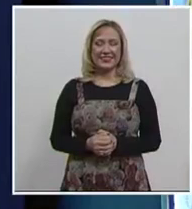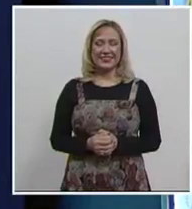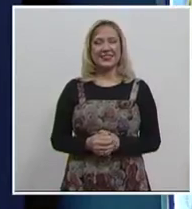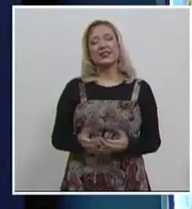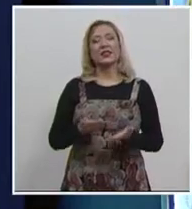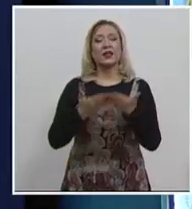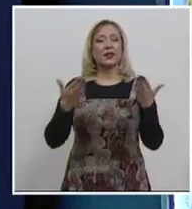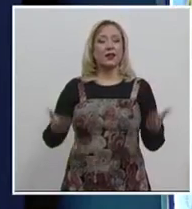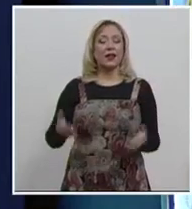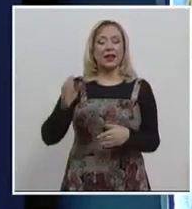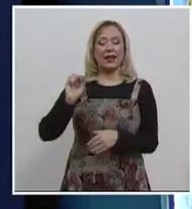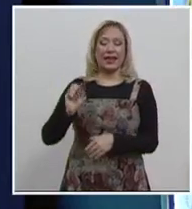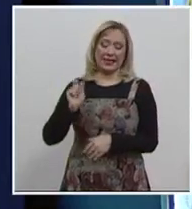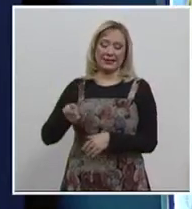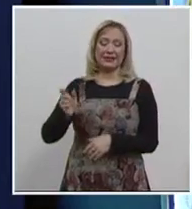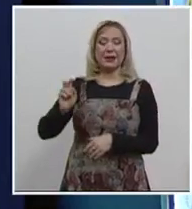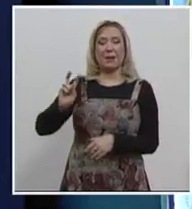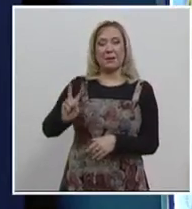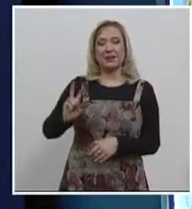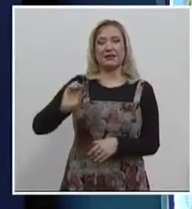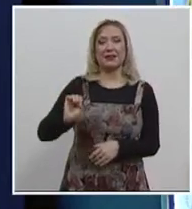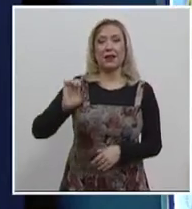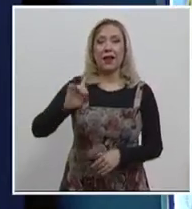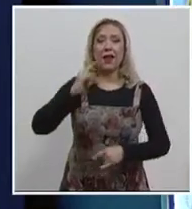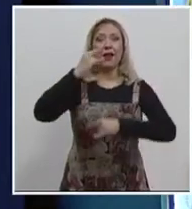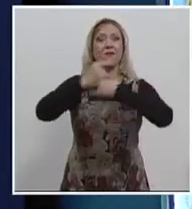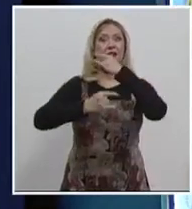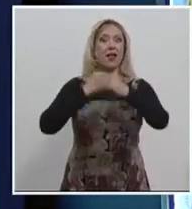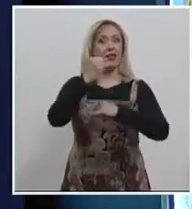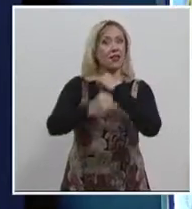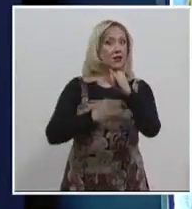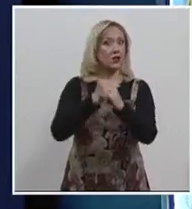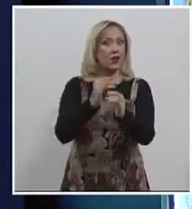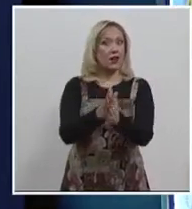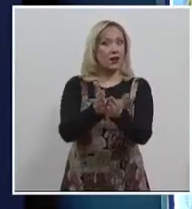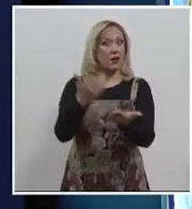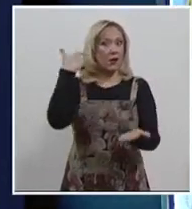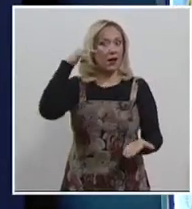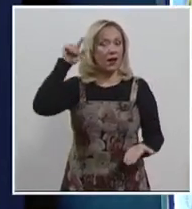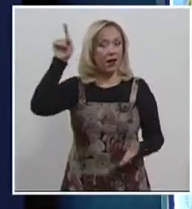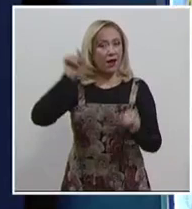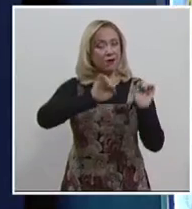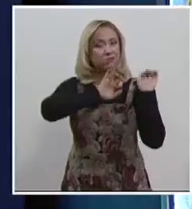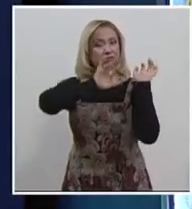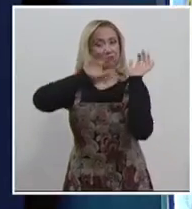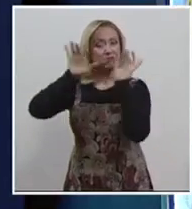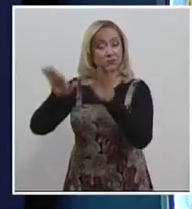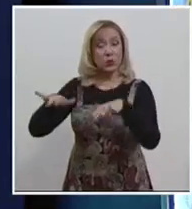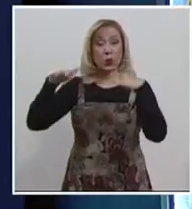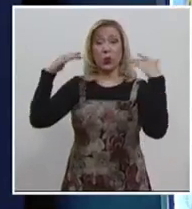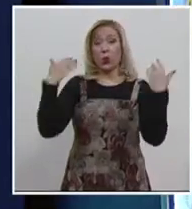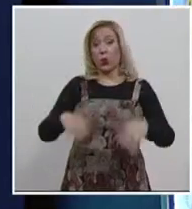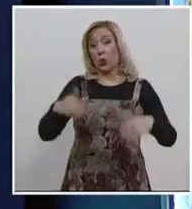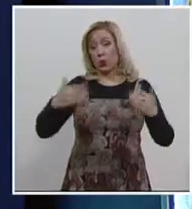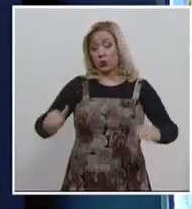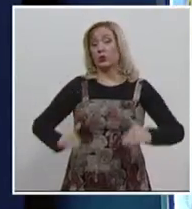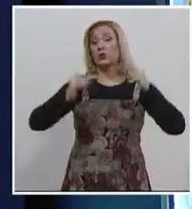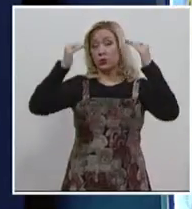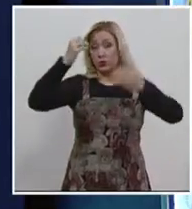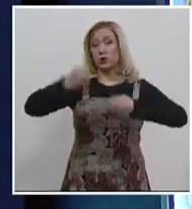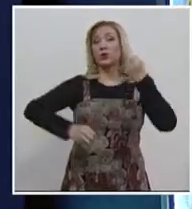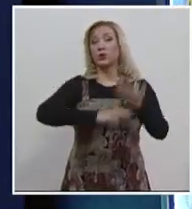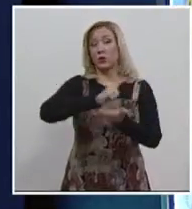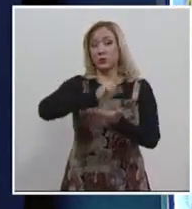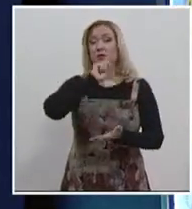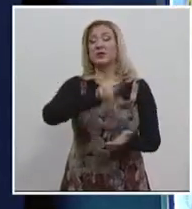Este fin de semana dio inicio la Feria Internacional del Libro de Guadalajara, en la que tendrá una destacada participación la Suprema Corte de Justicia